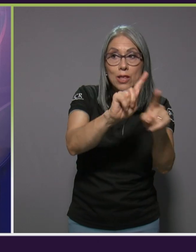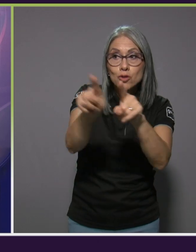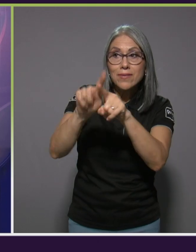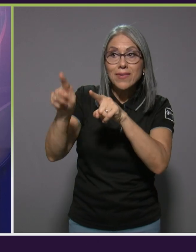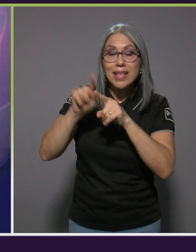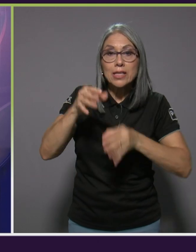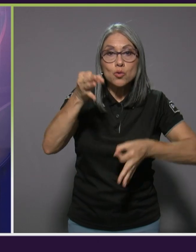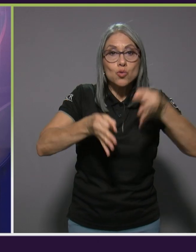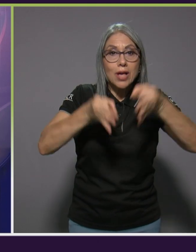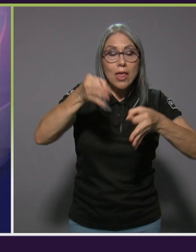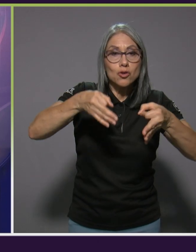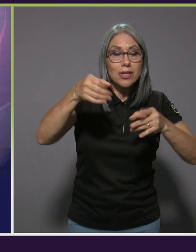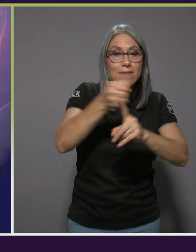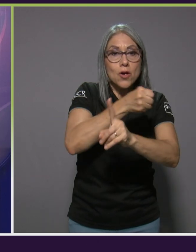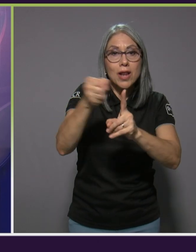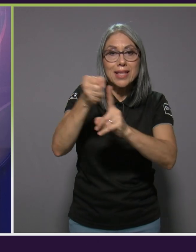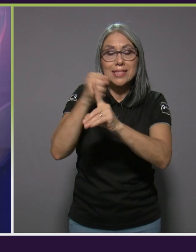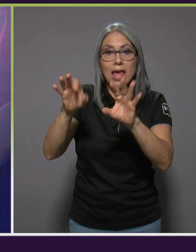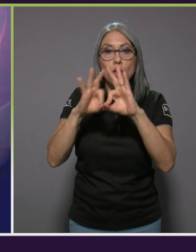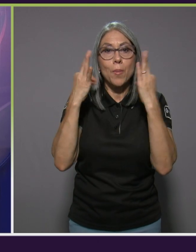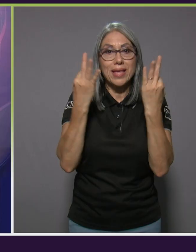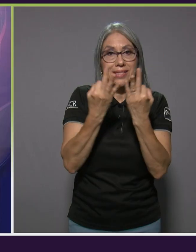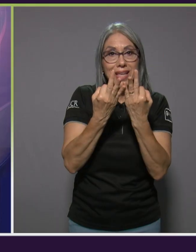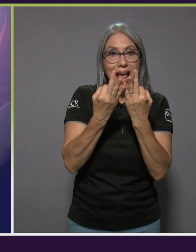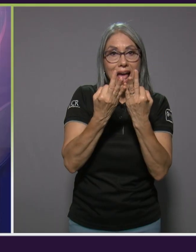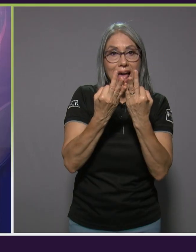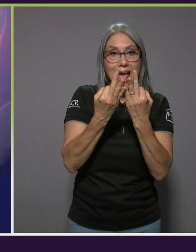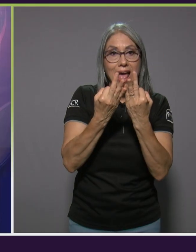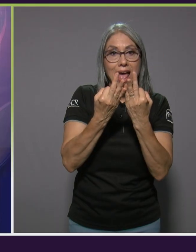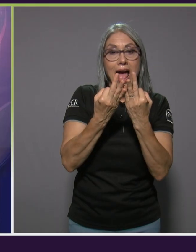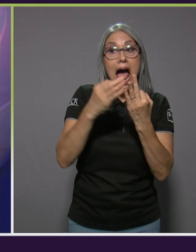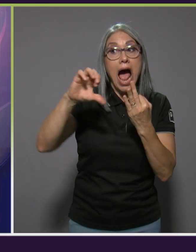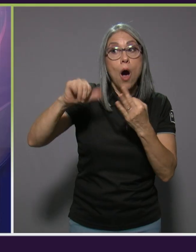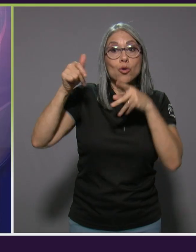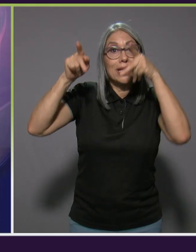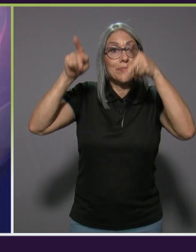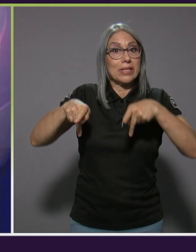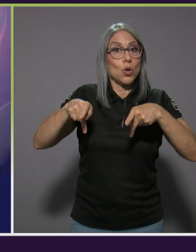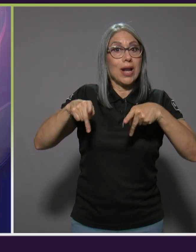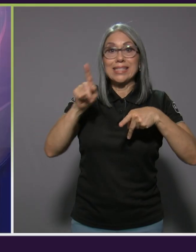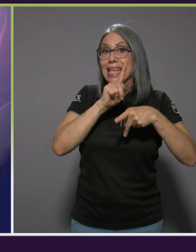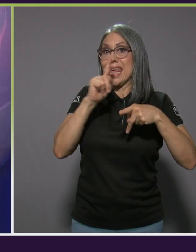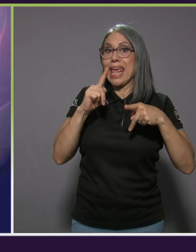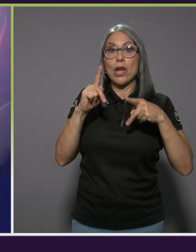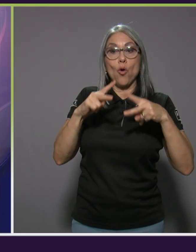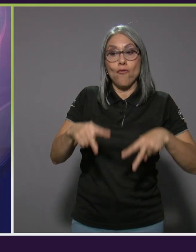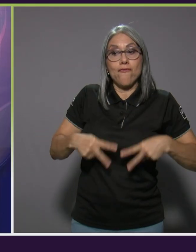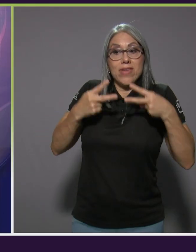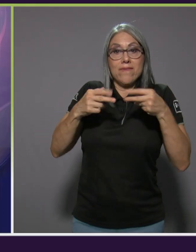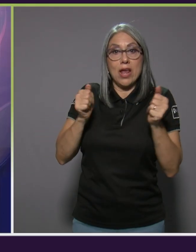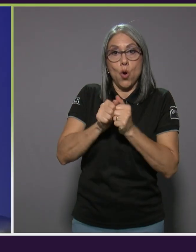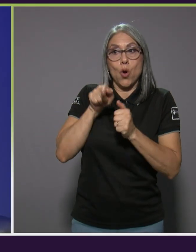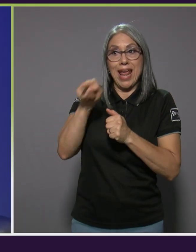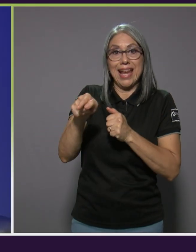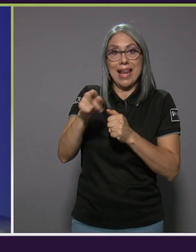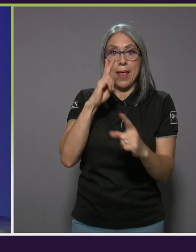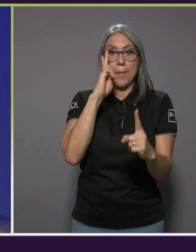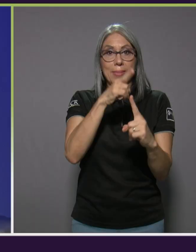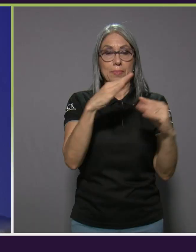doméstica a personas que no conviven con él o con ella bajo el mismo techo,